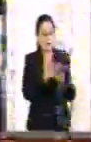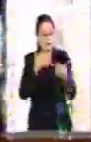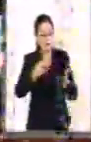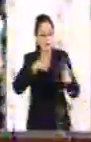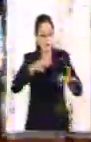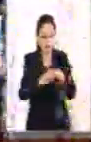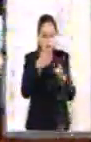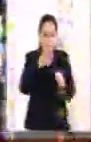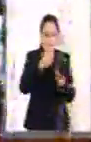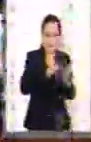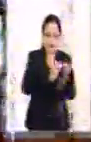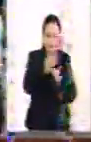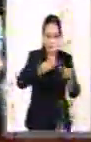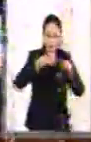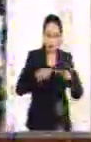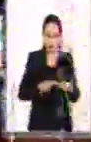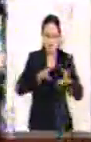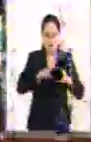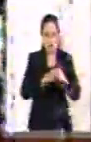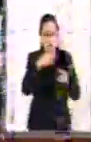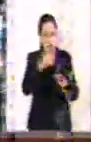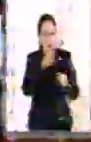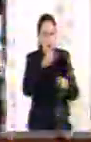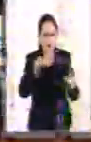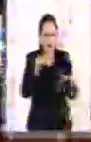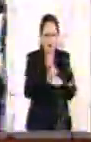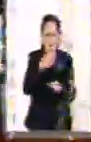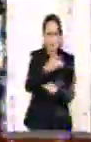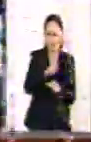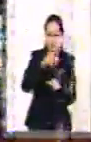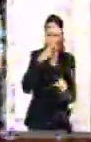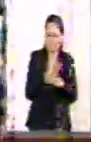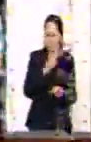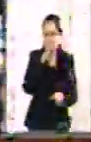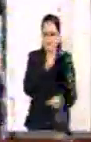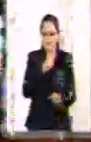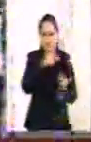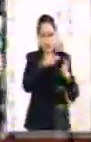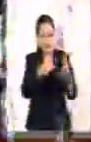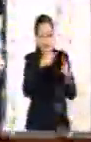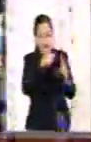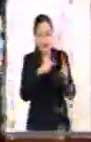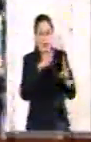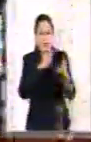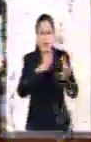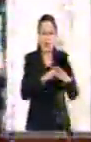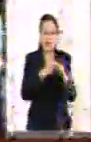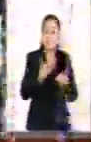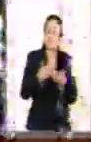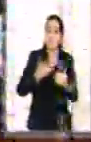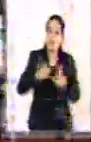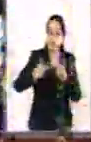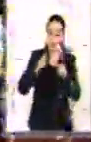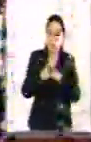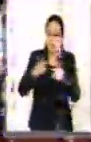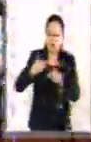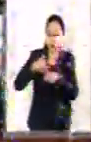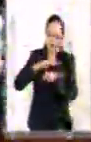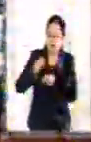sustituido su rol y su trabajo en base. Estas dos legislaturas se han basado en el